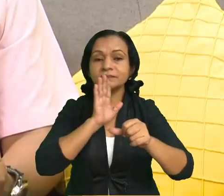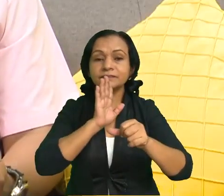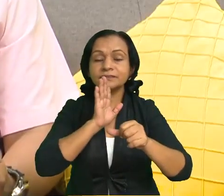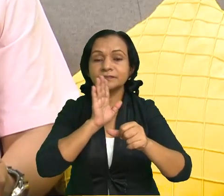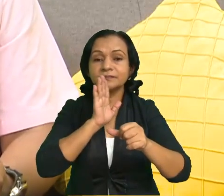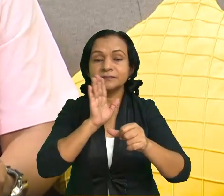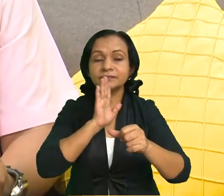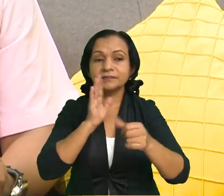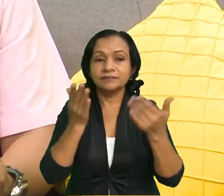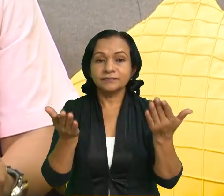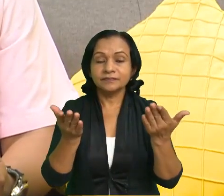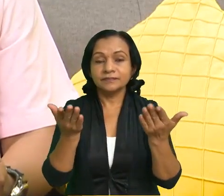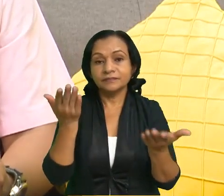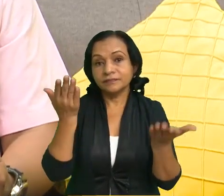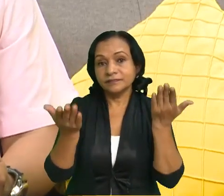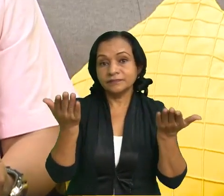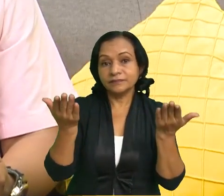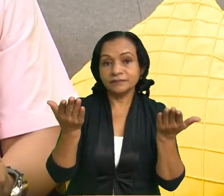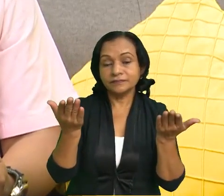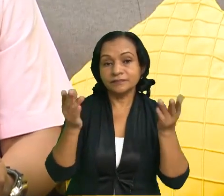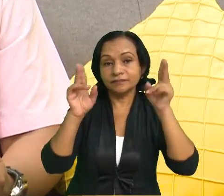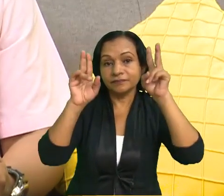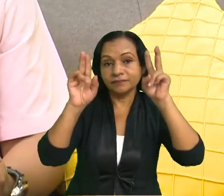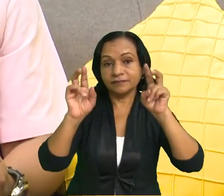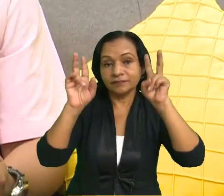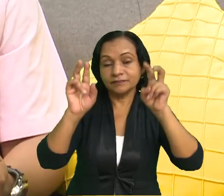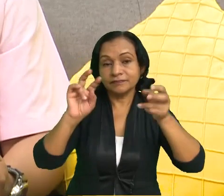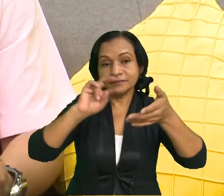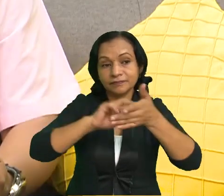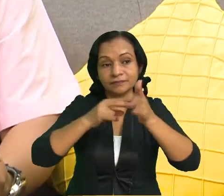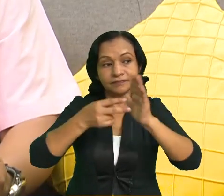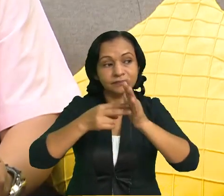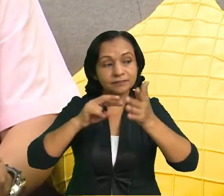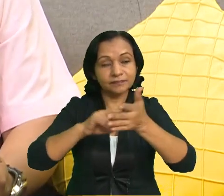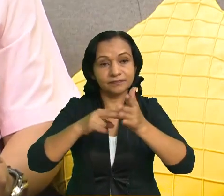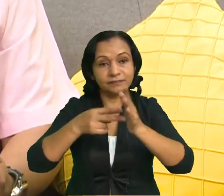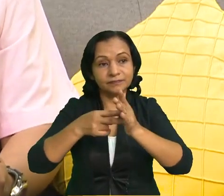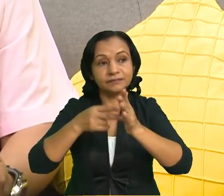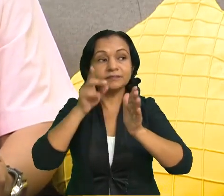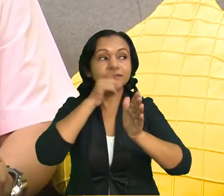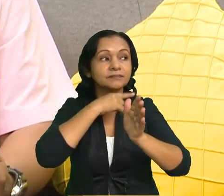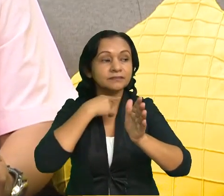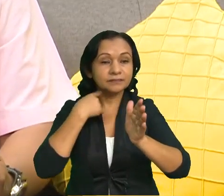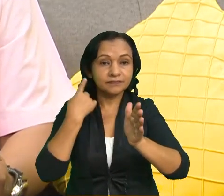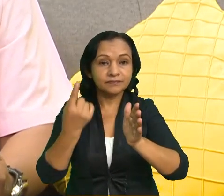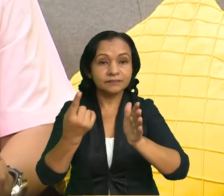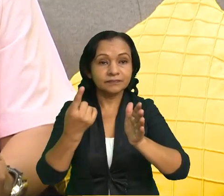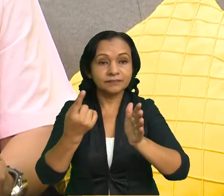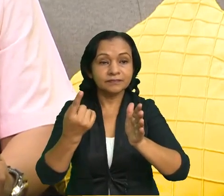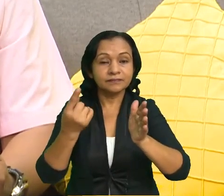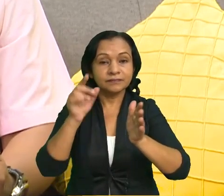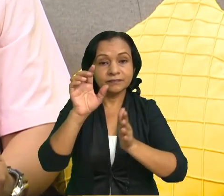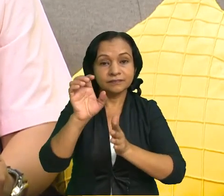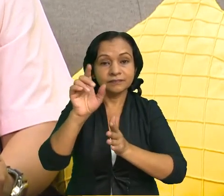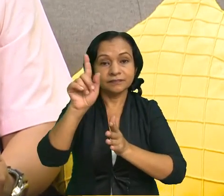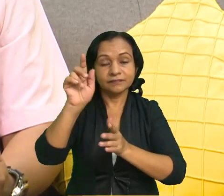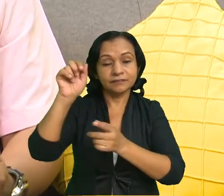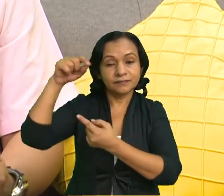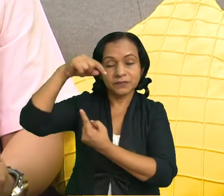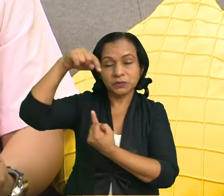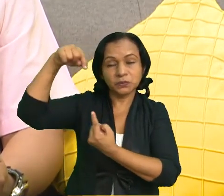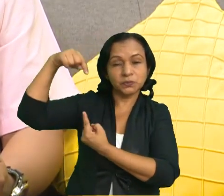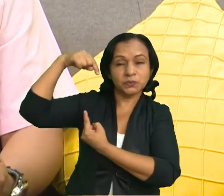hablando porque obviamente nos ocupa el tema en este sentido por la realidad propia del huracán que está sin